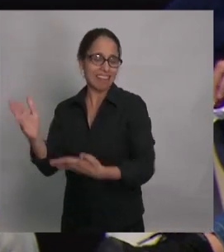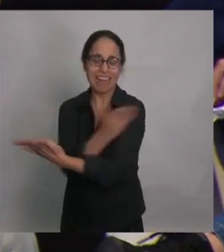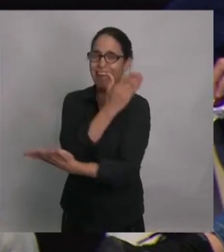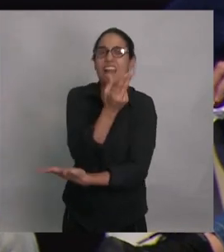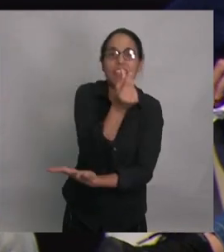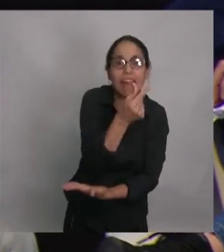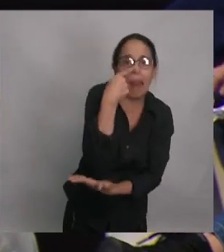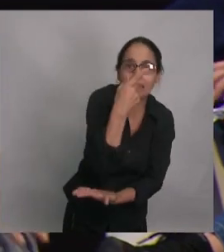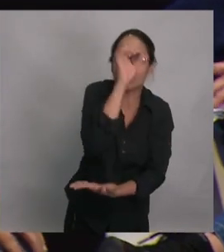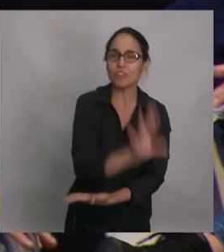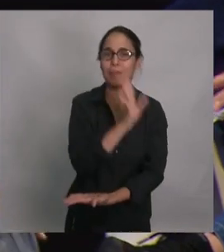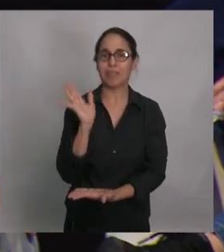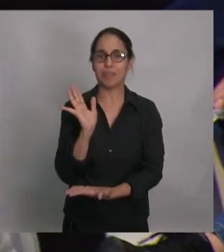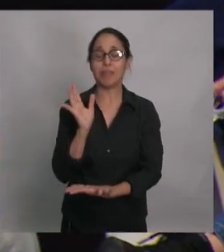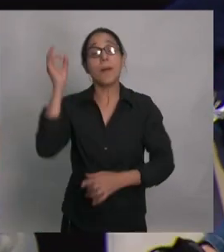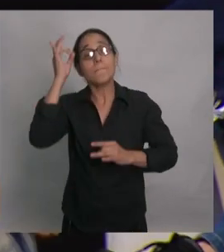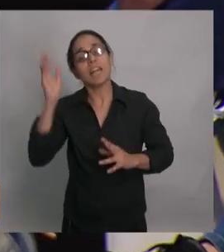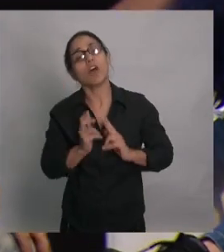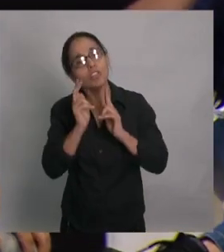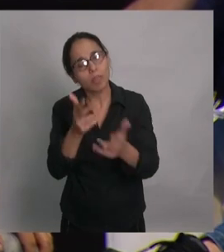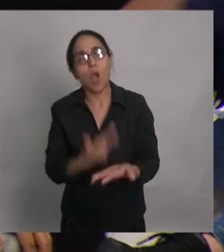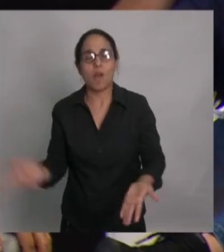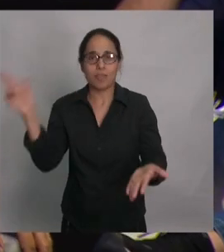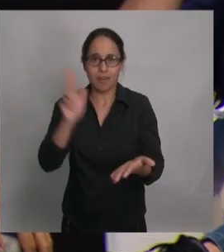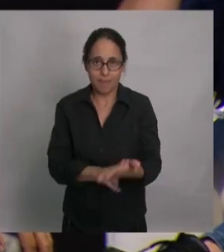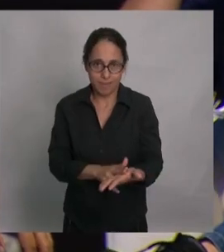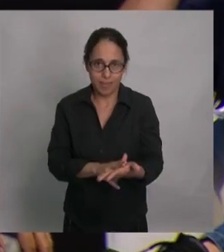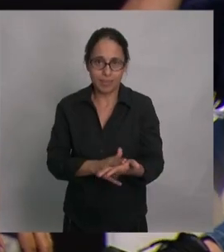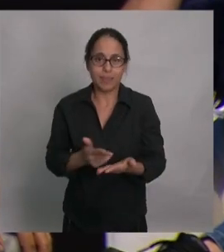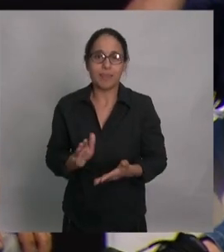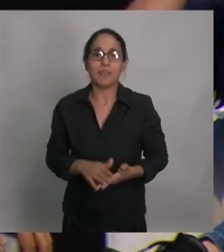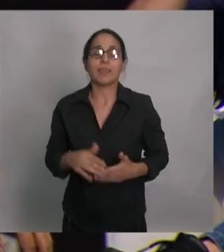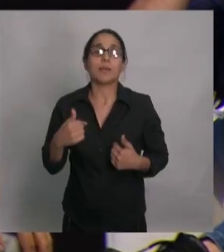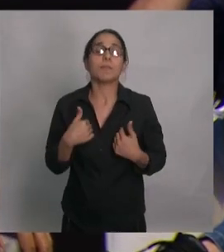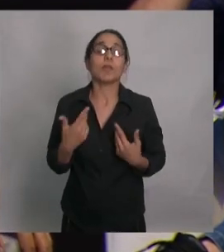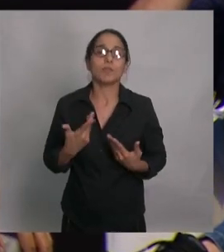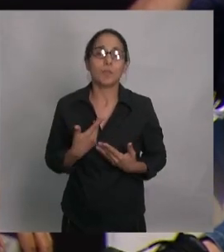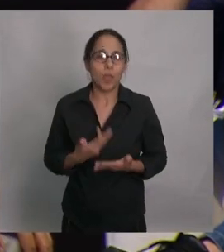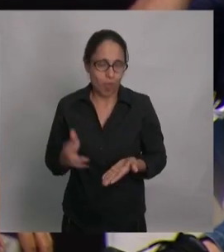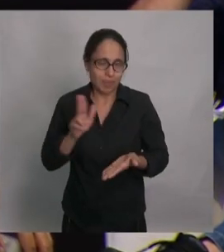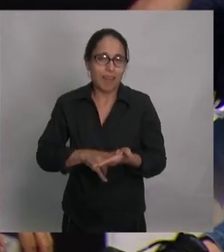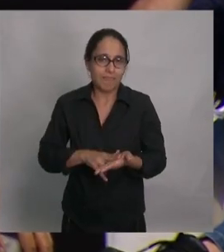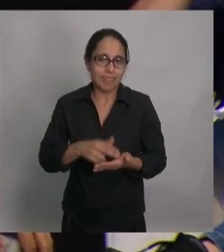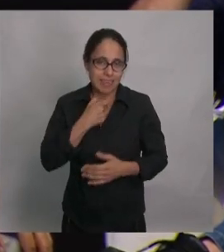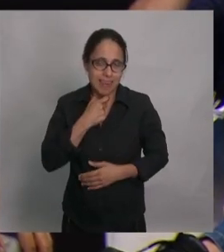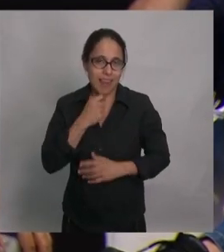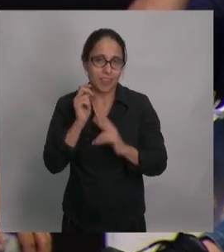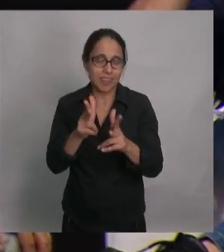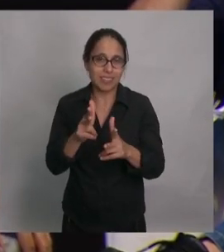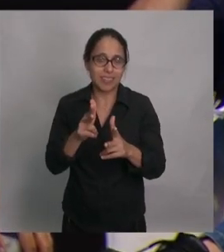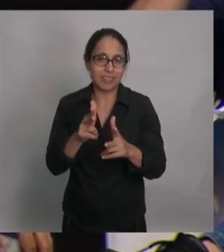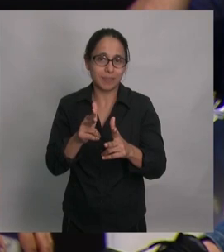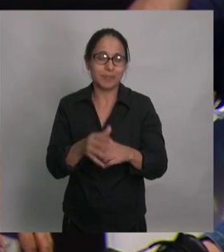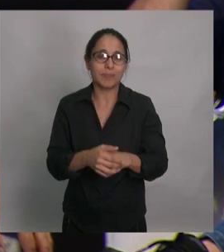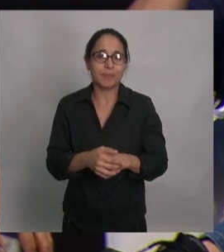Y perdónenme que sea recurrente, pero vuelvo a citar el mensaje